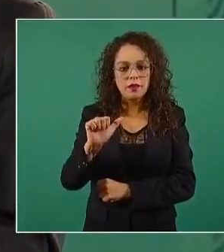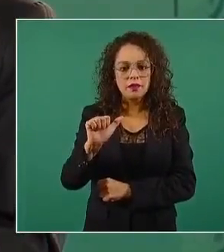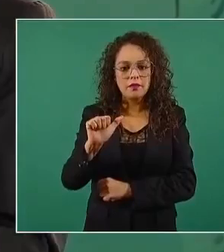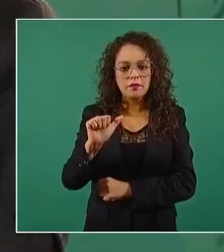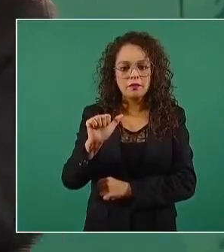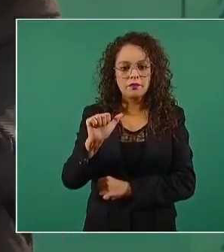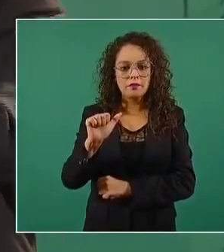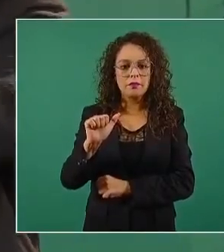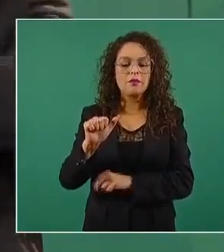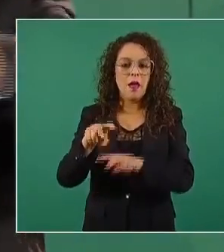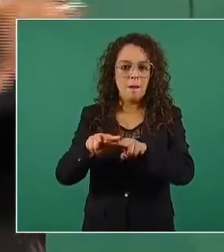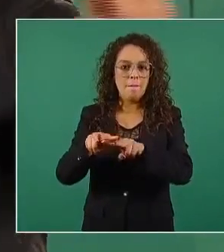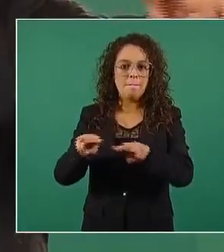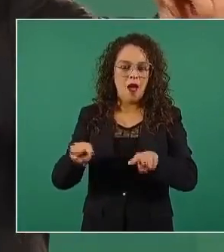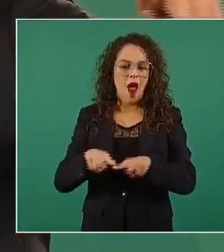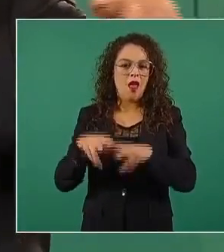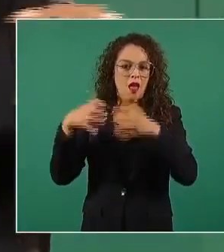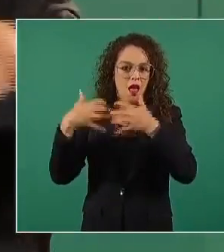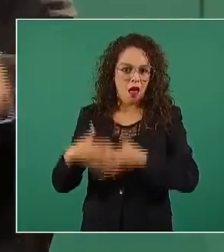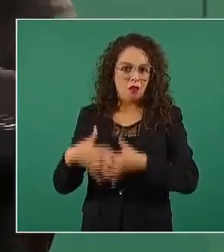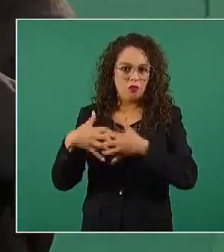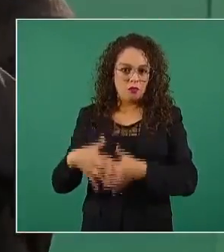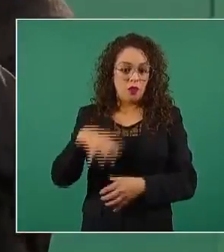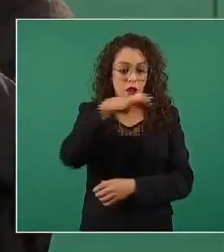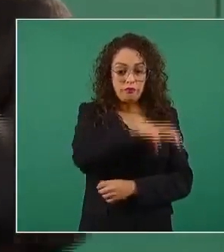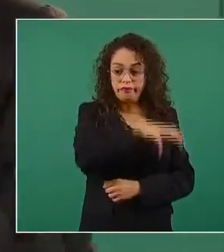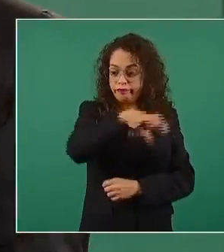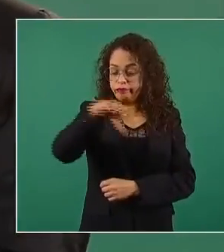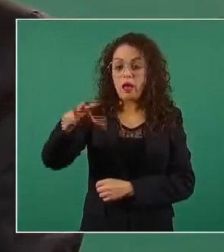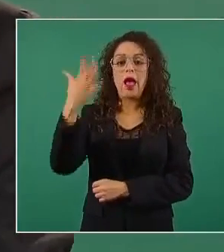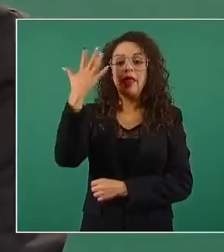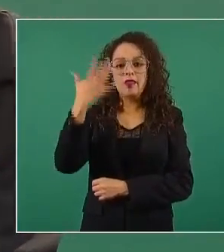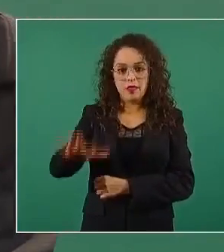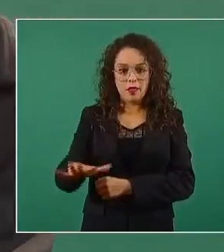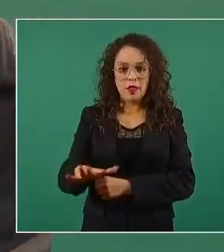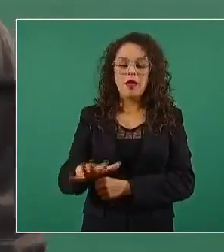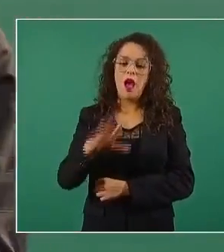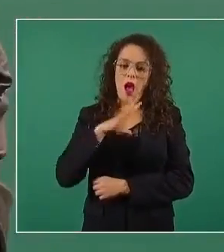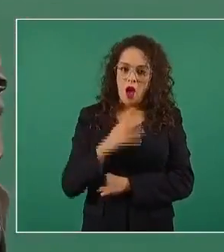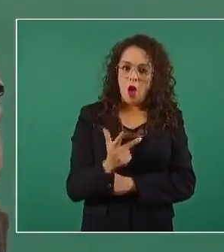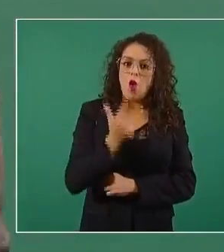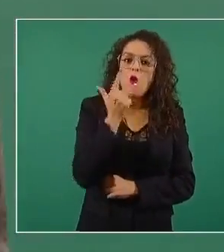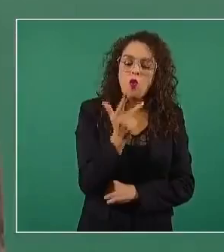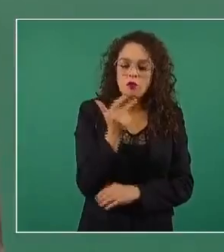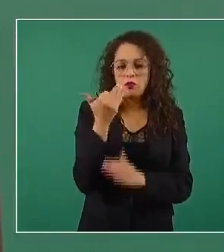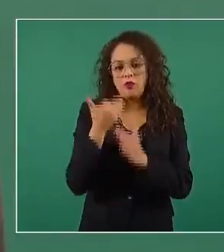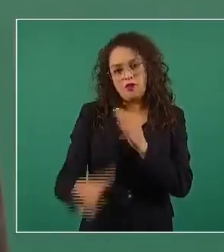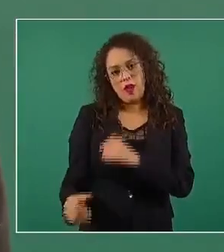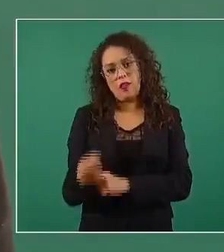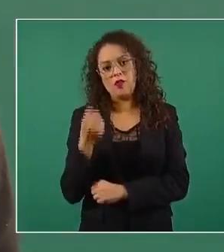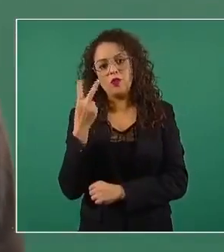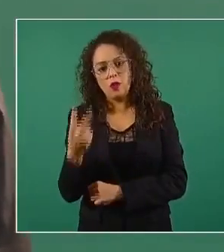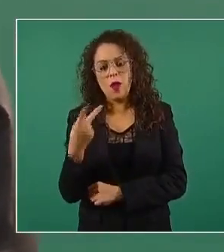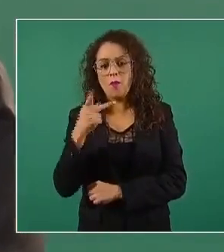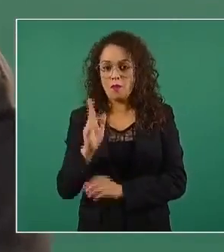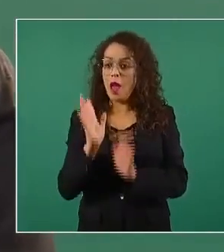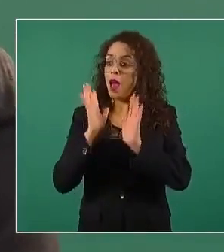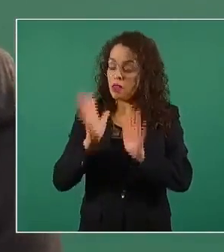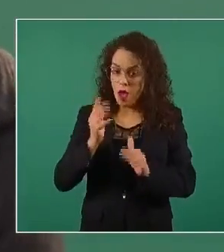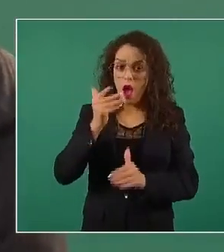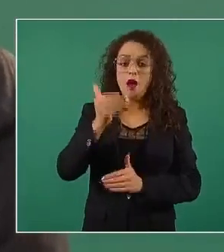industrial. Y van a ser 10. Entonces faltan 2. Ya estamos avanzando en